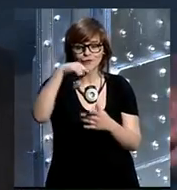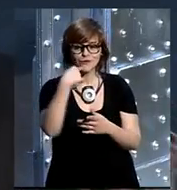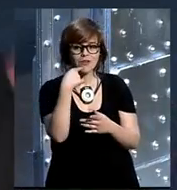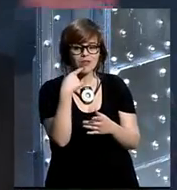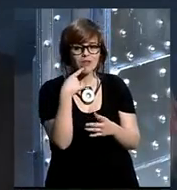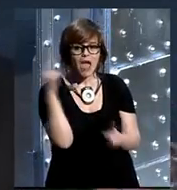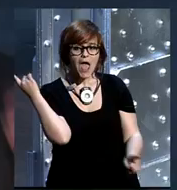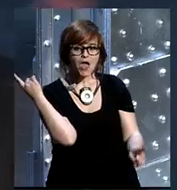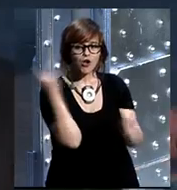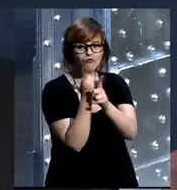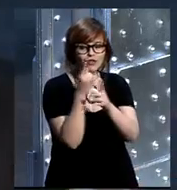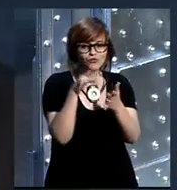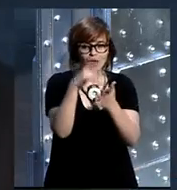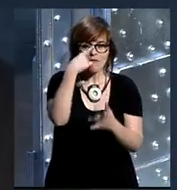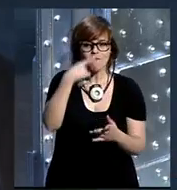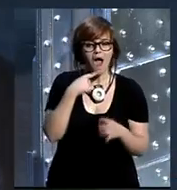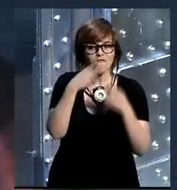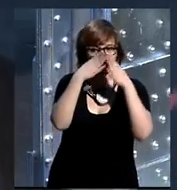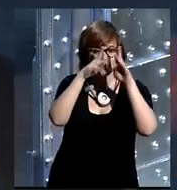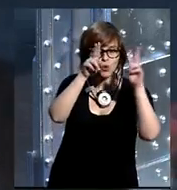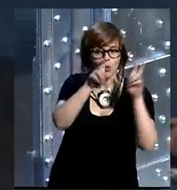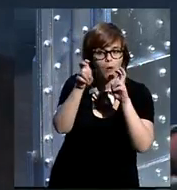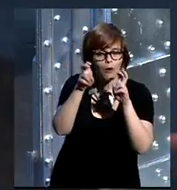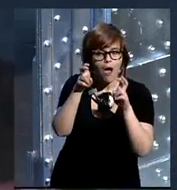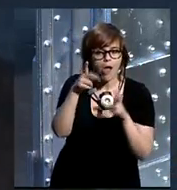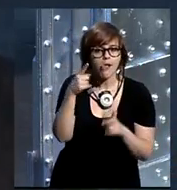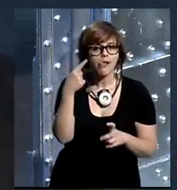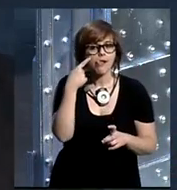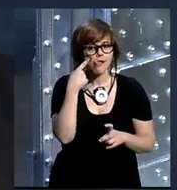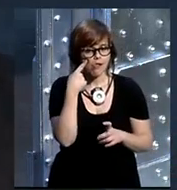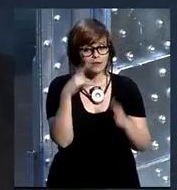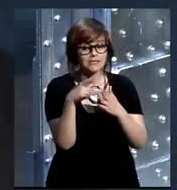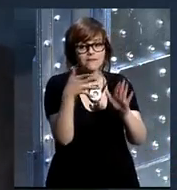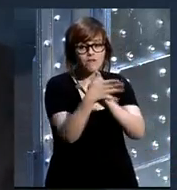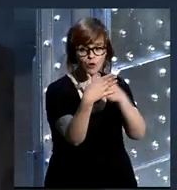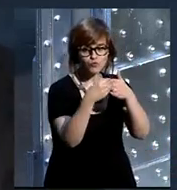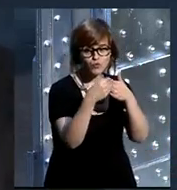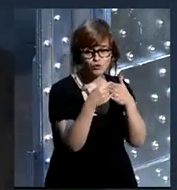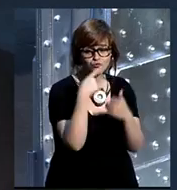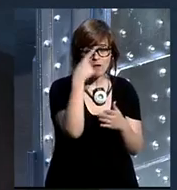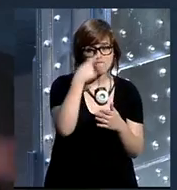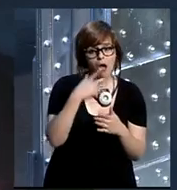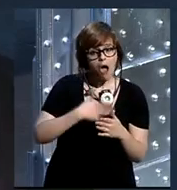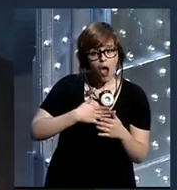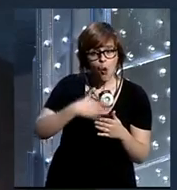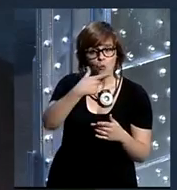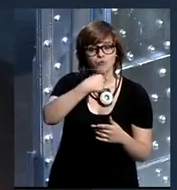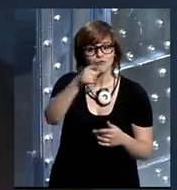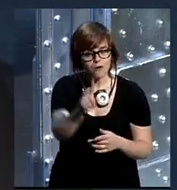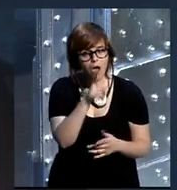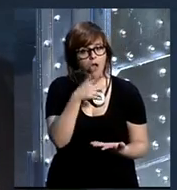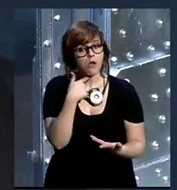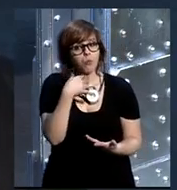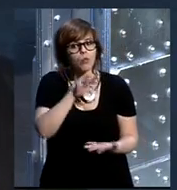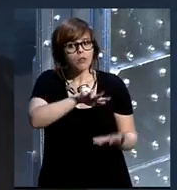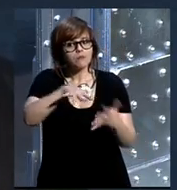nuevo aspecto de Facebook". O sea que recibimos información constantemente de nuestros consumidores y por eso creo que los consumidores son muy poderosos. Pero a lo mejor